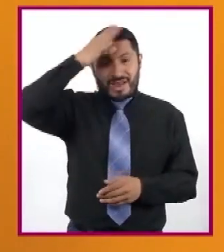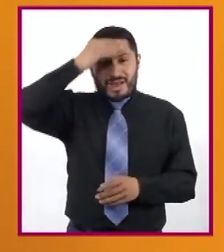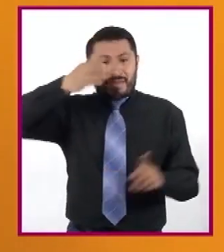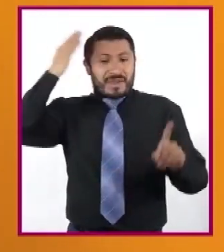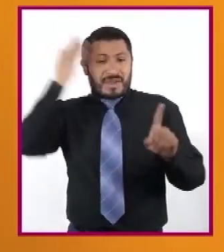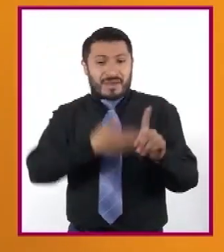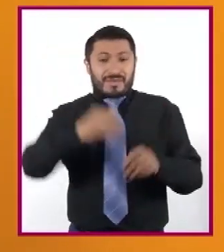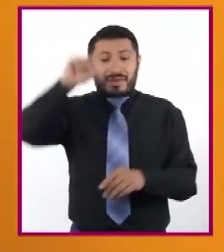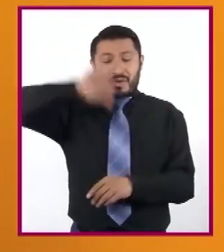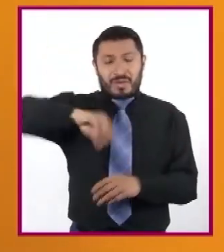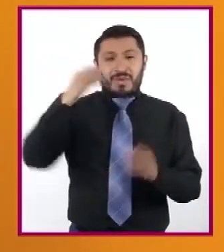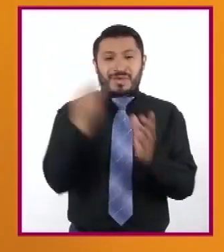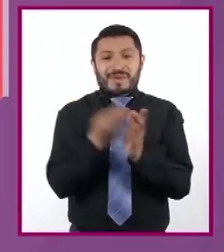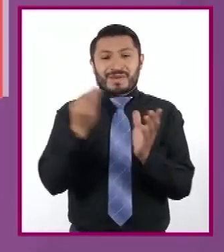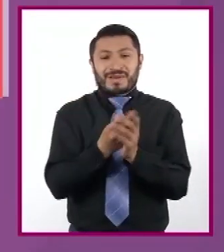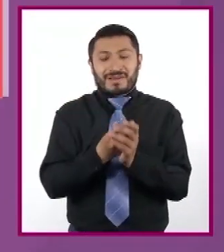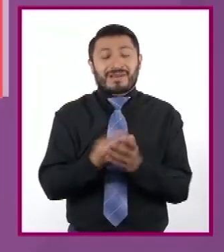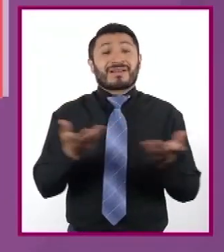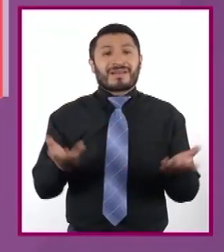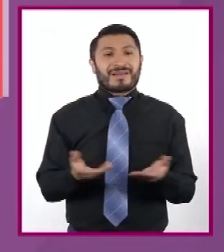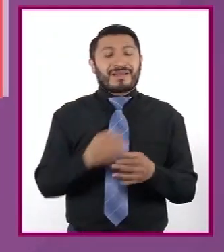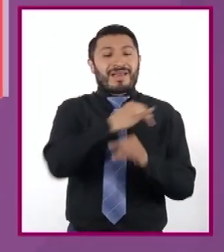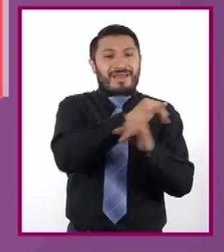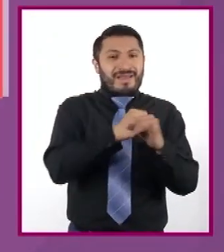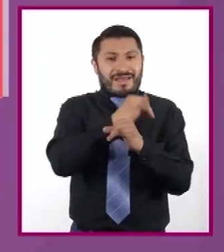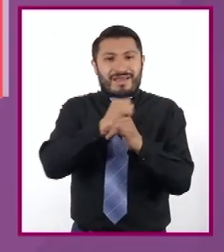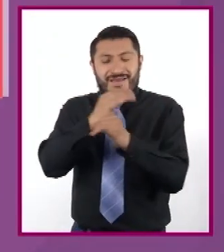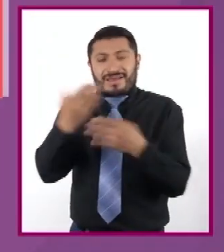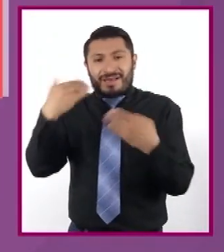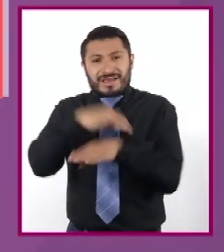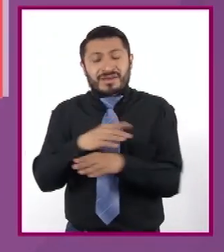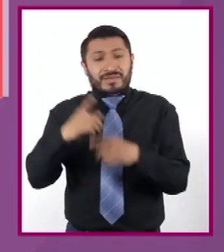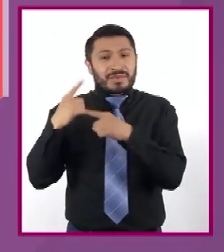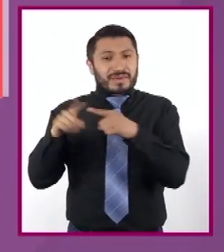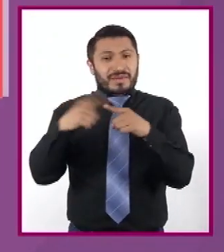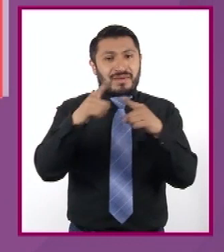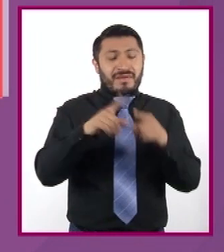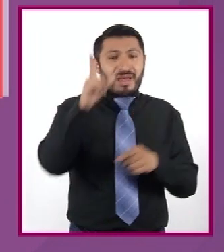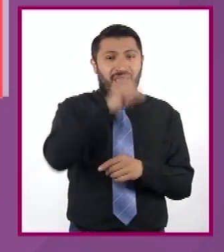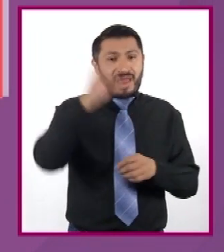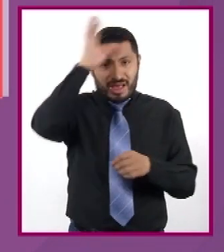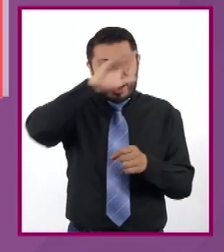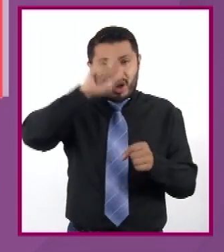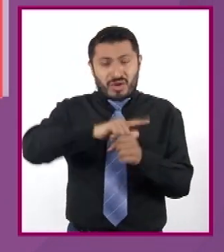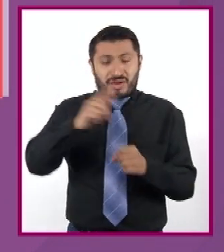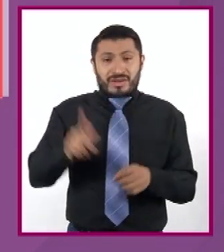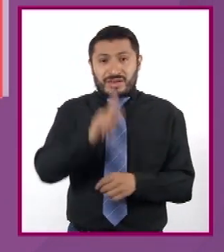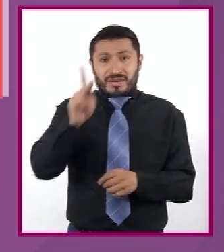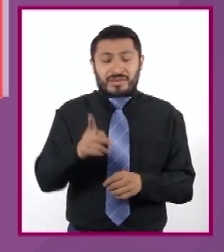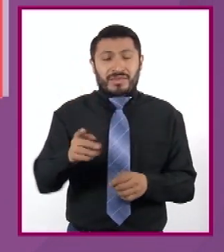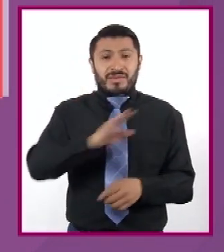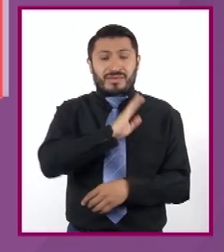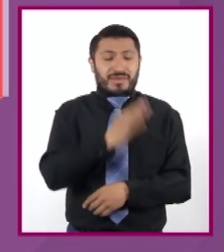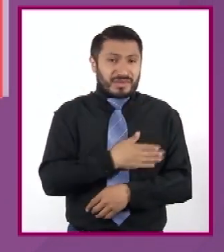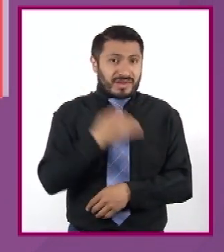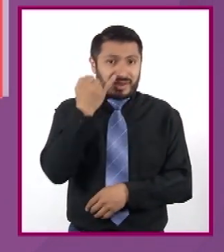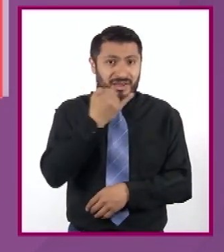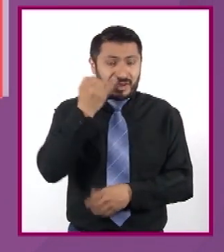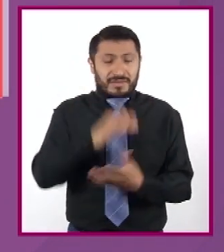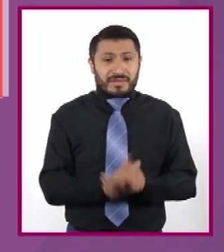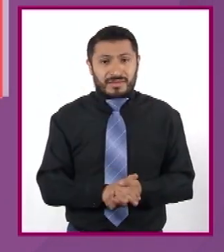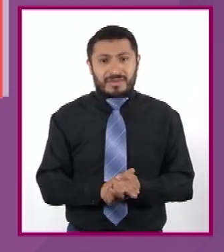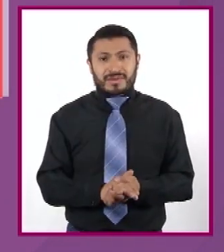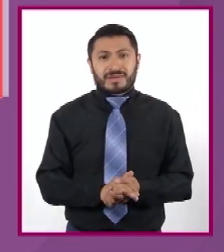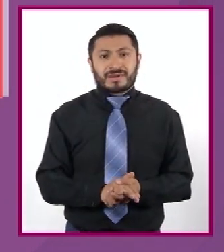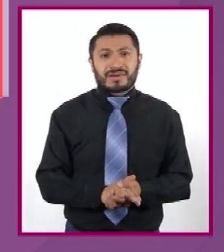esperado de esta sesión fue investiga sobre la diversidad lingüística y cultural de los pueblos hispanohablantes, con el propósito